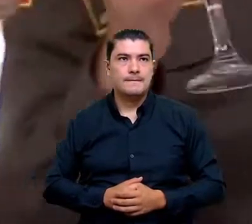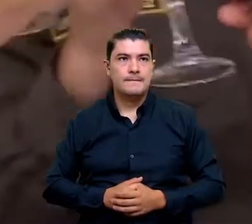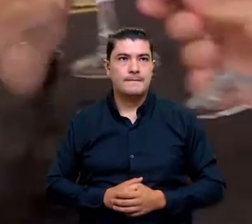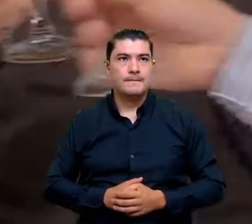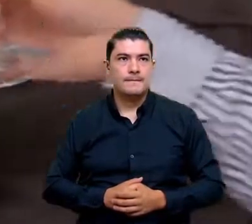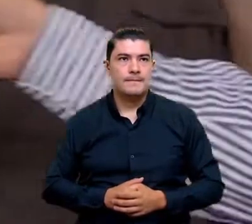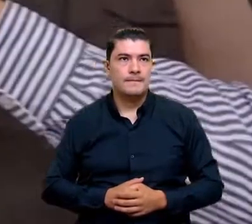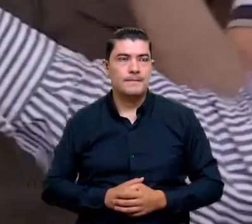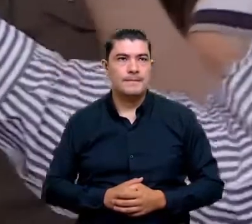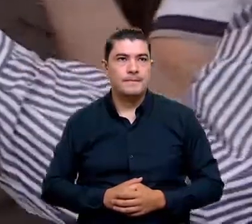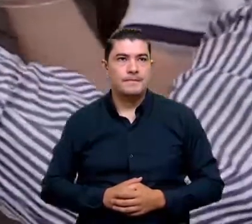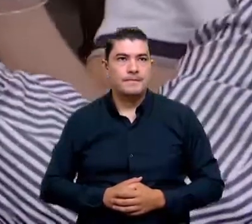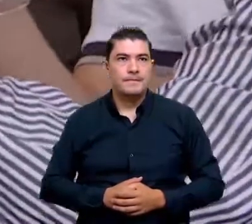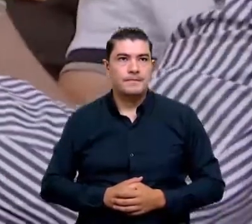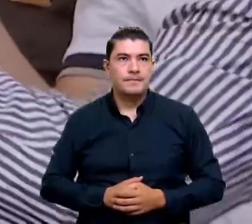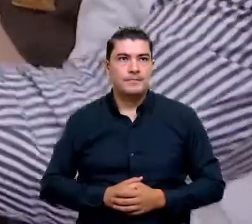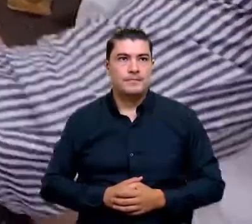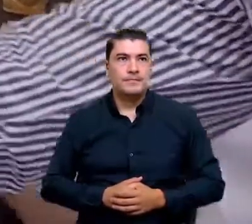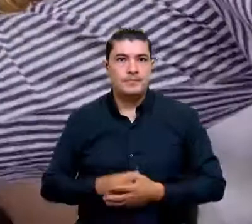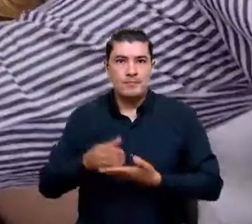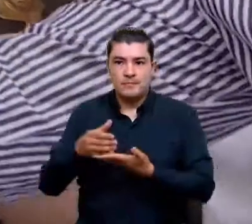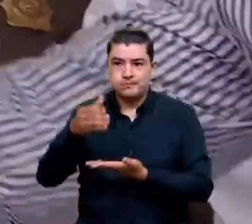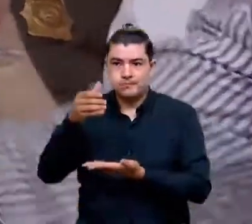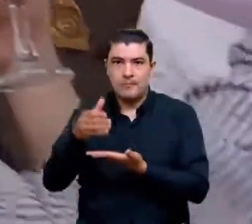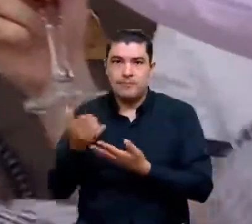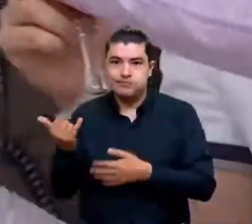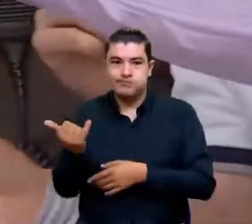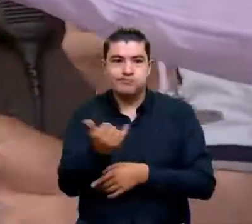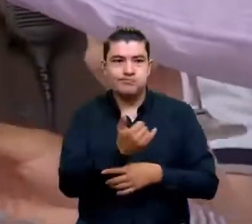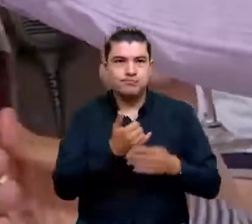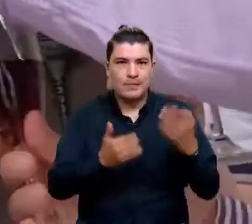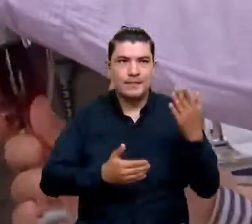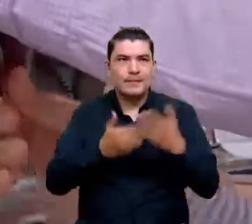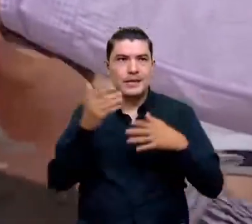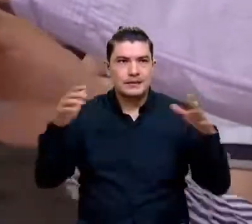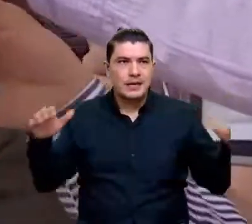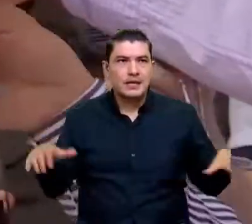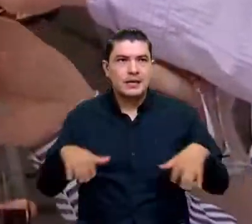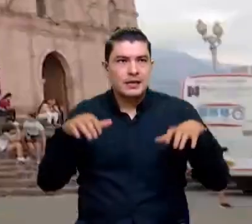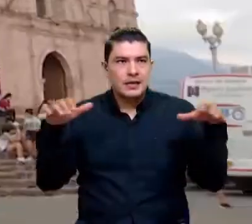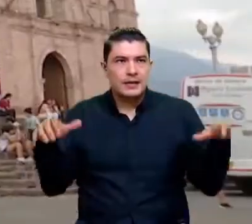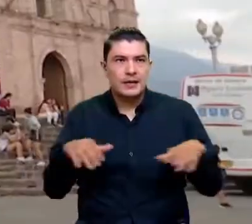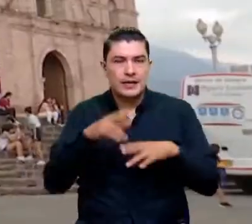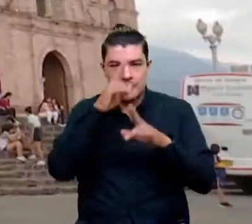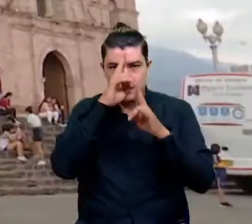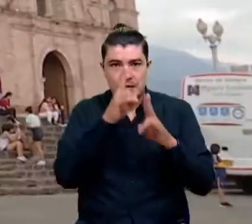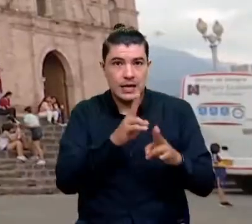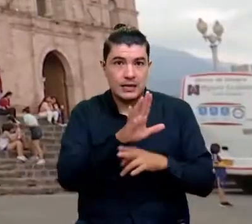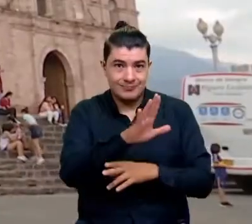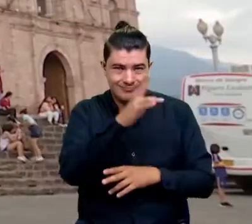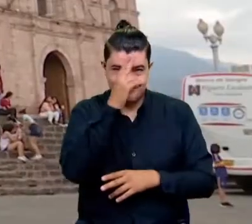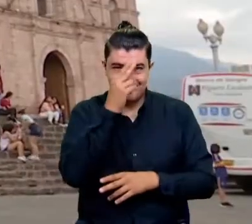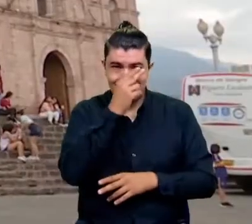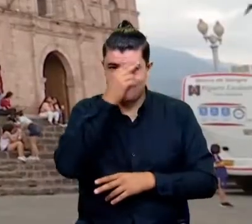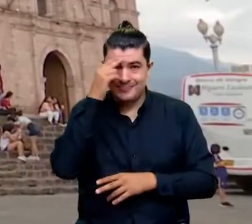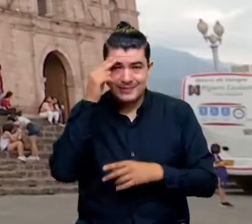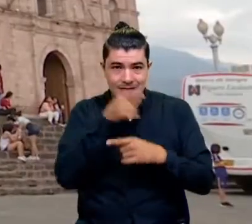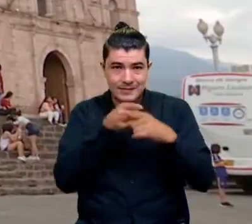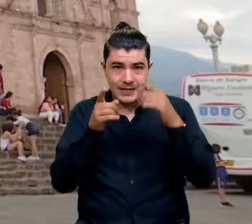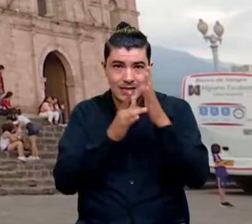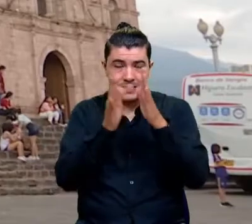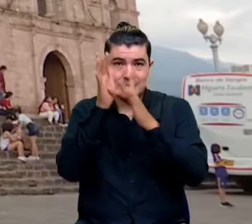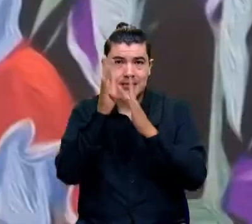Con una copa de vino en la mano, se dio inicio a todas las actividades litúrgicas programadas para Semana Santa, según Ana María